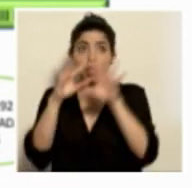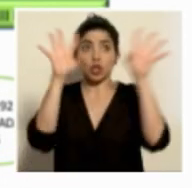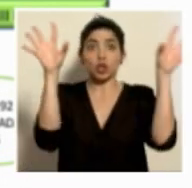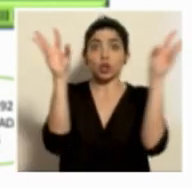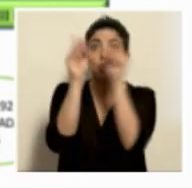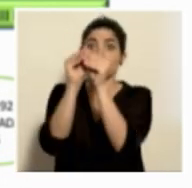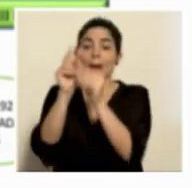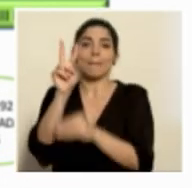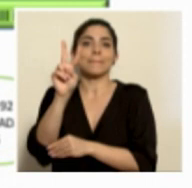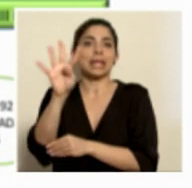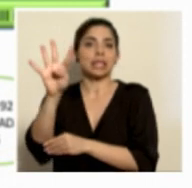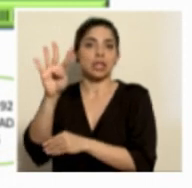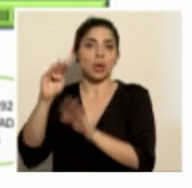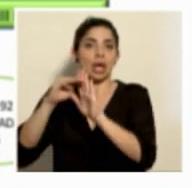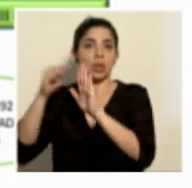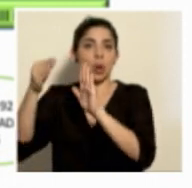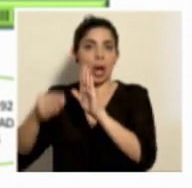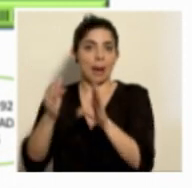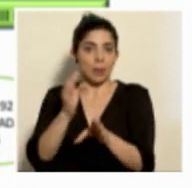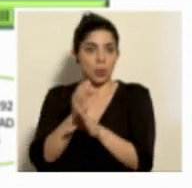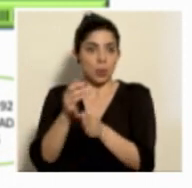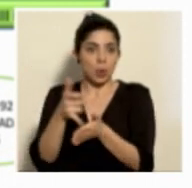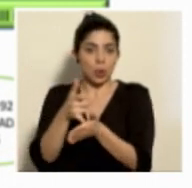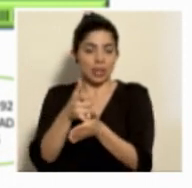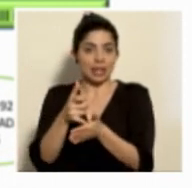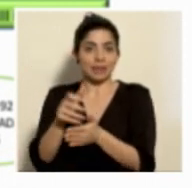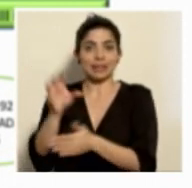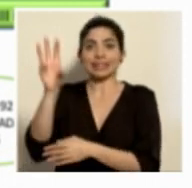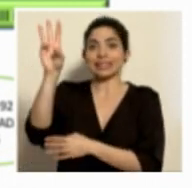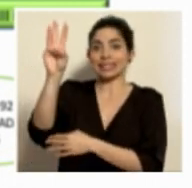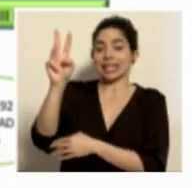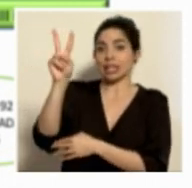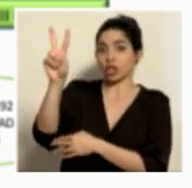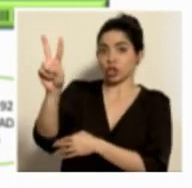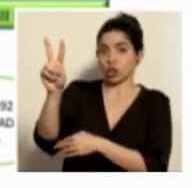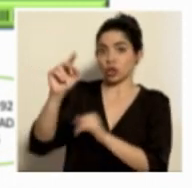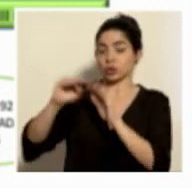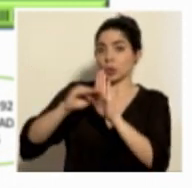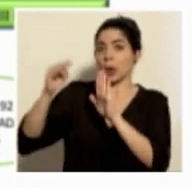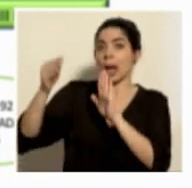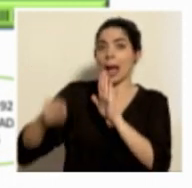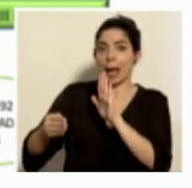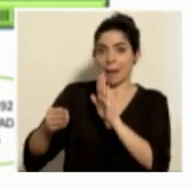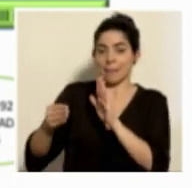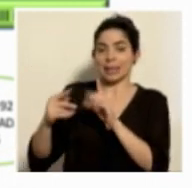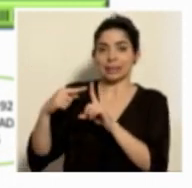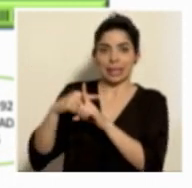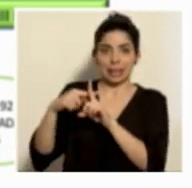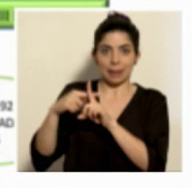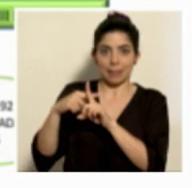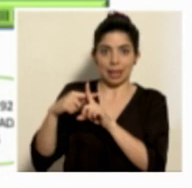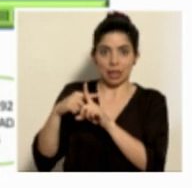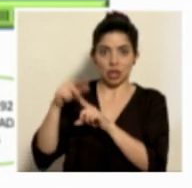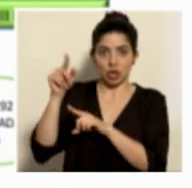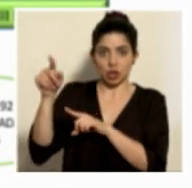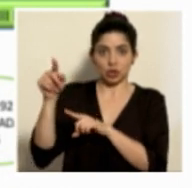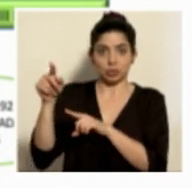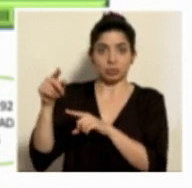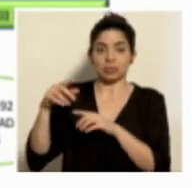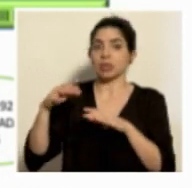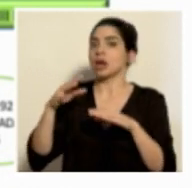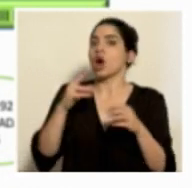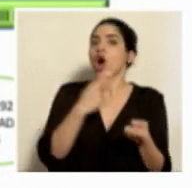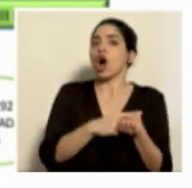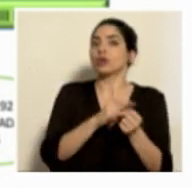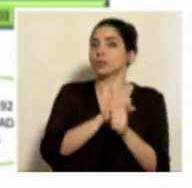de 24 camas UCI y 62 camas moderadas, sin incluir